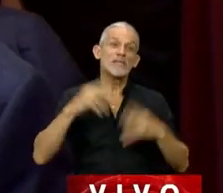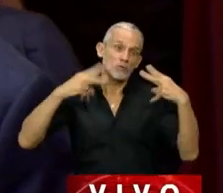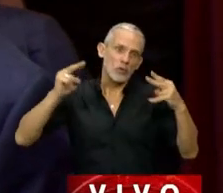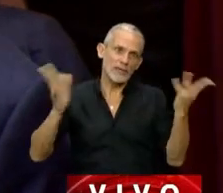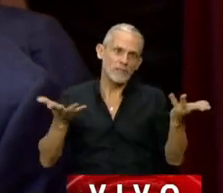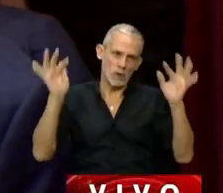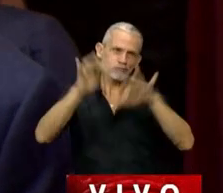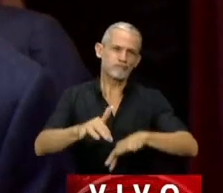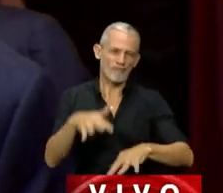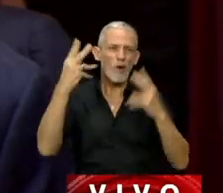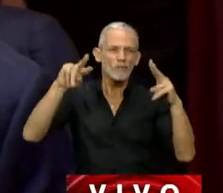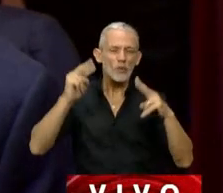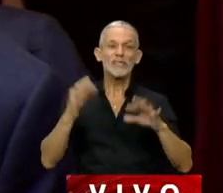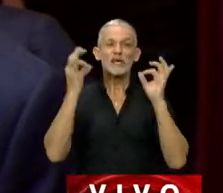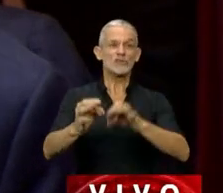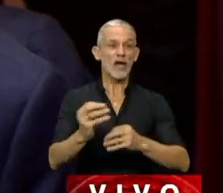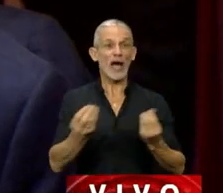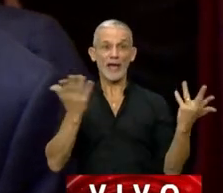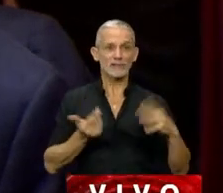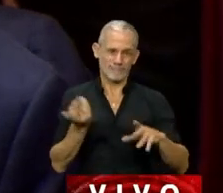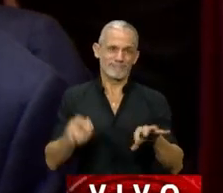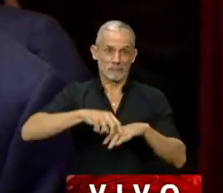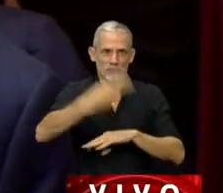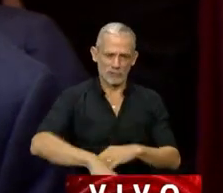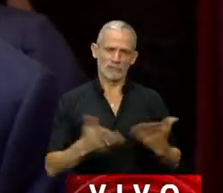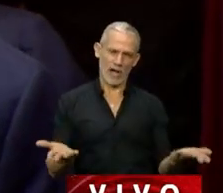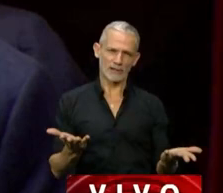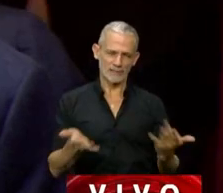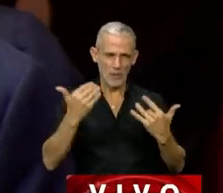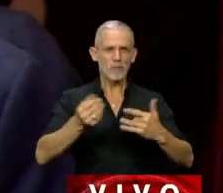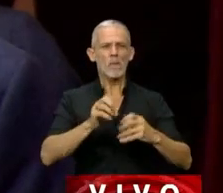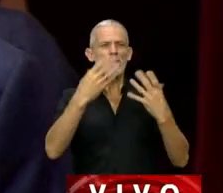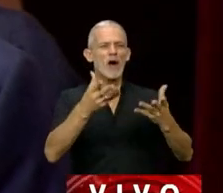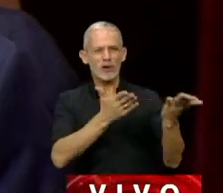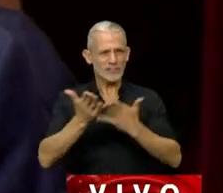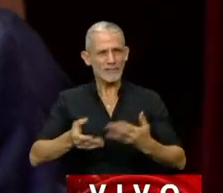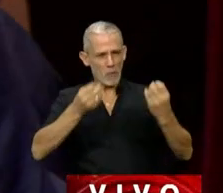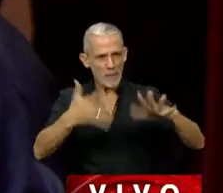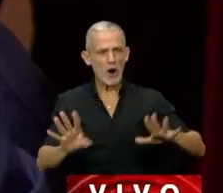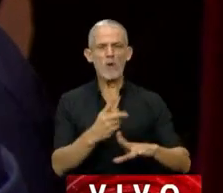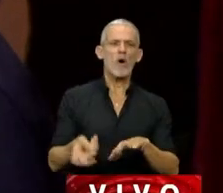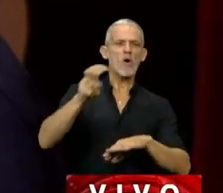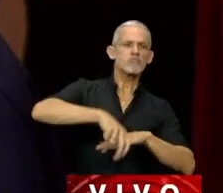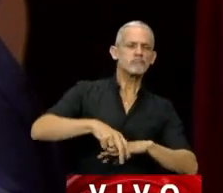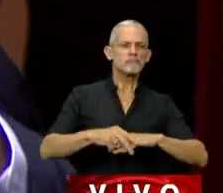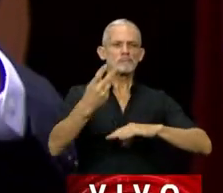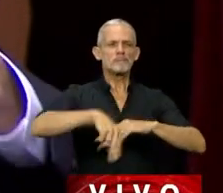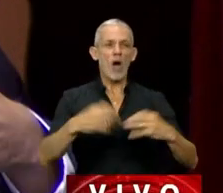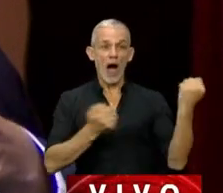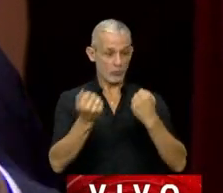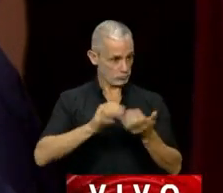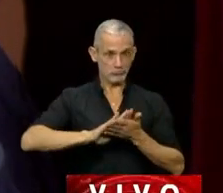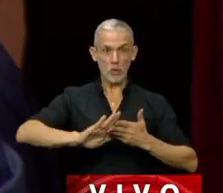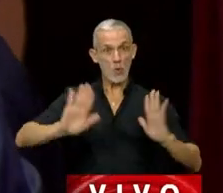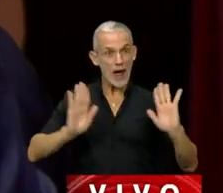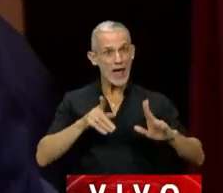turística, donde el turista cuando llega se toma un taxi, se va a poder tomar un mejor servicio, va a poder subirse a un automóvil más